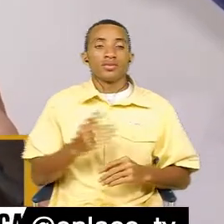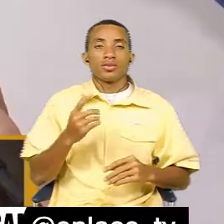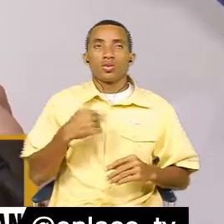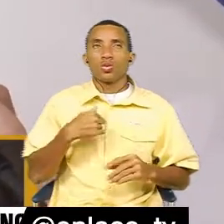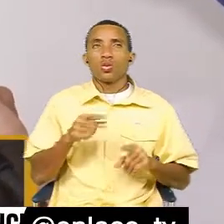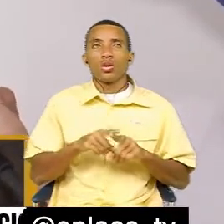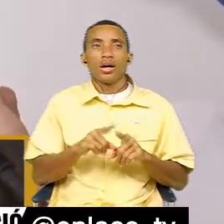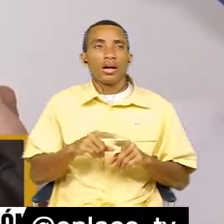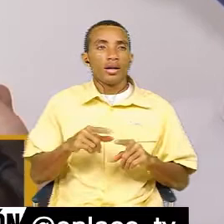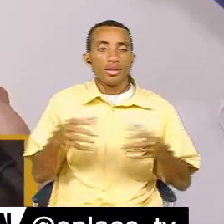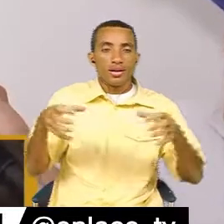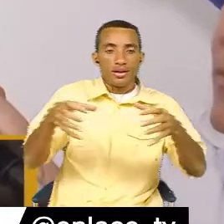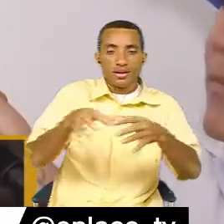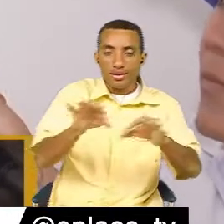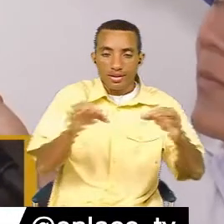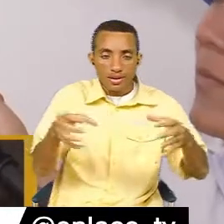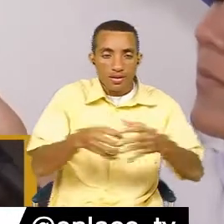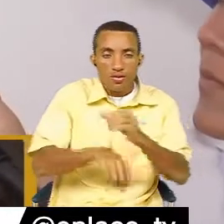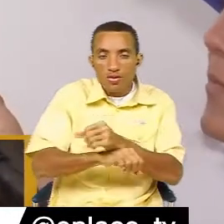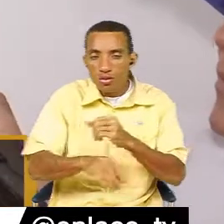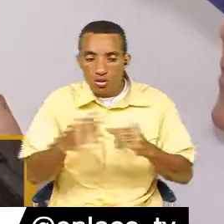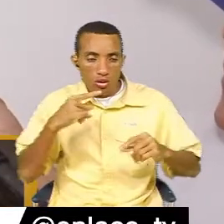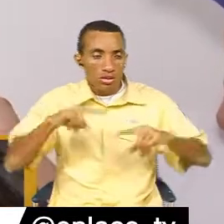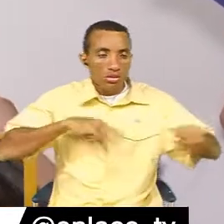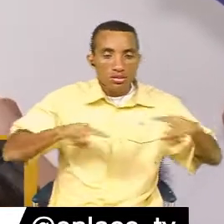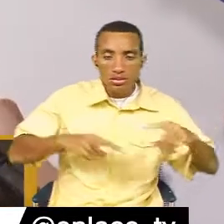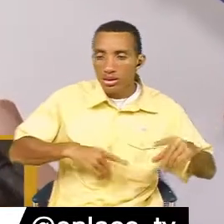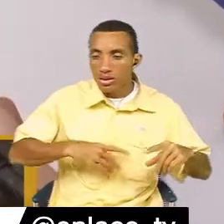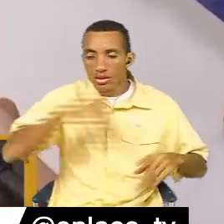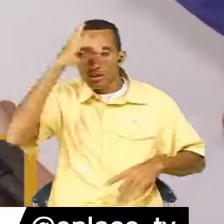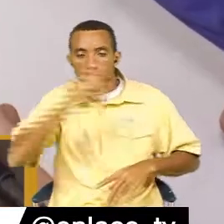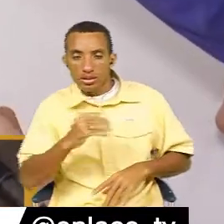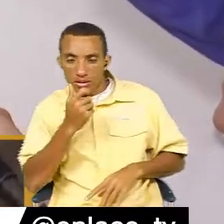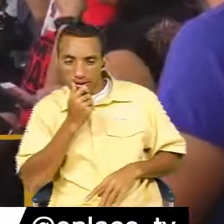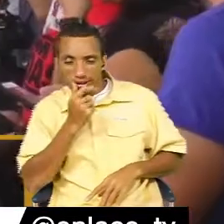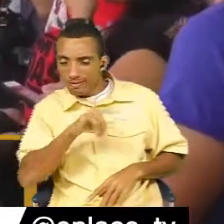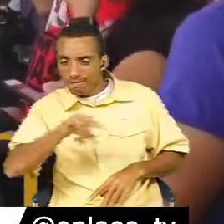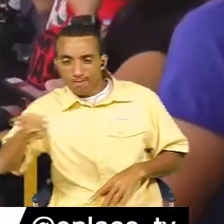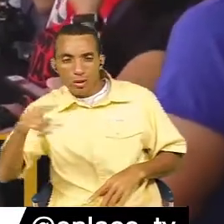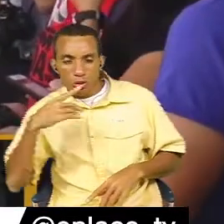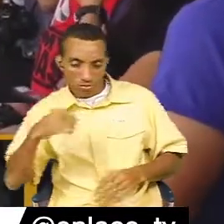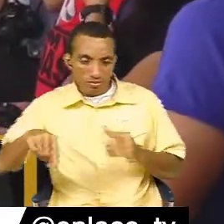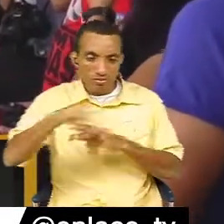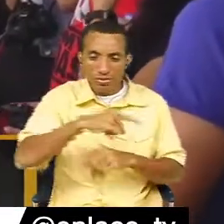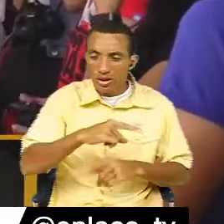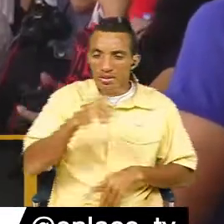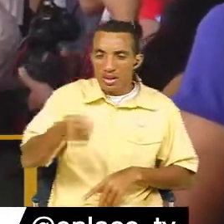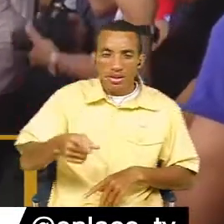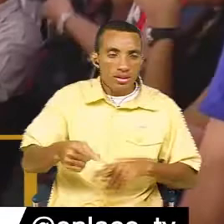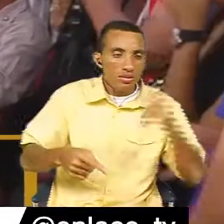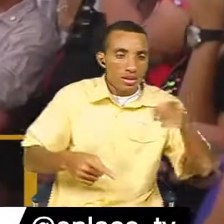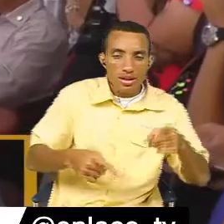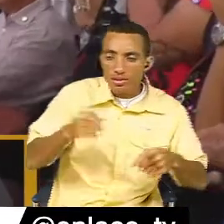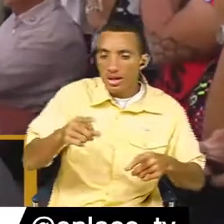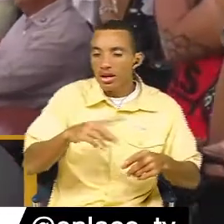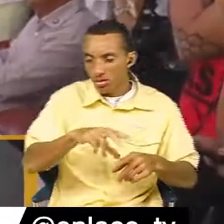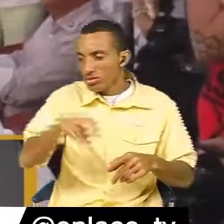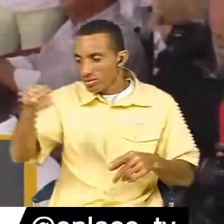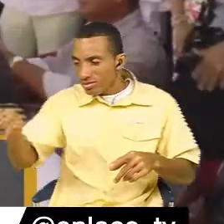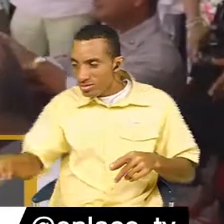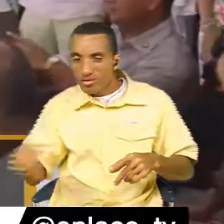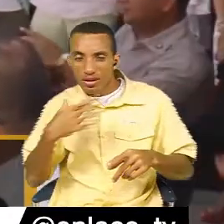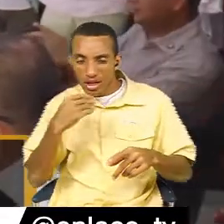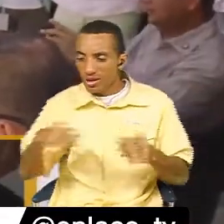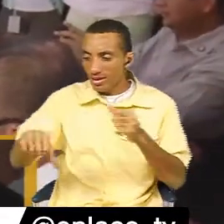esta selección al final tiene que tomar decisiones, correr unos para unos otros lados, colocar unos en la banca.